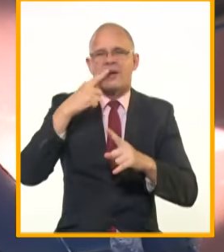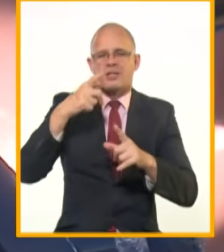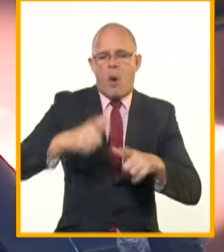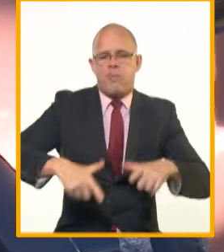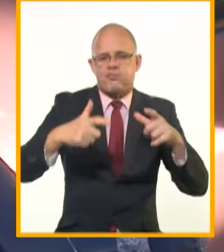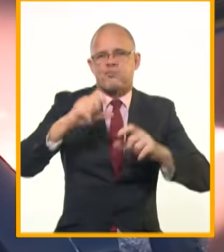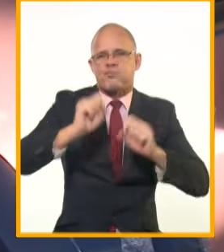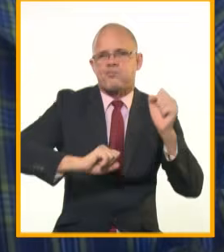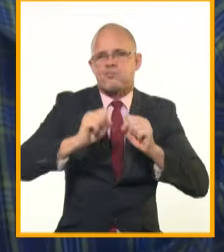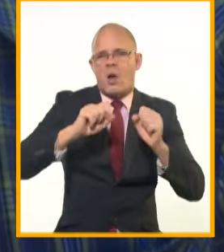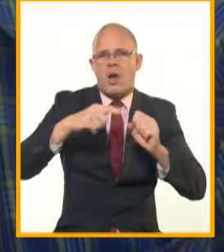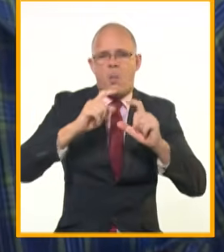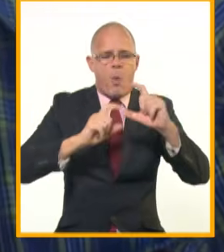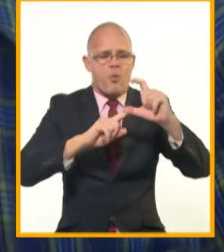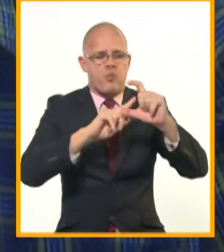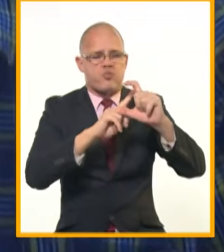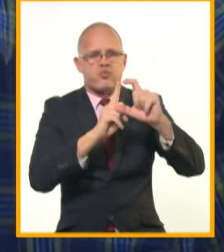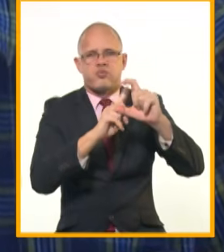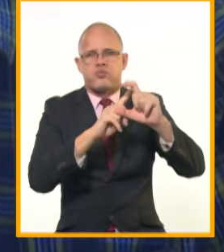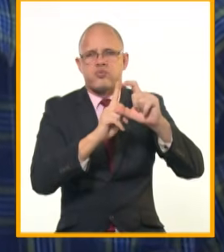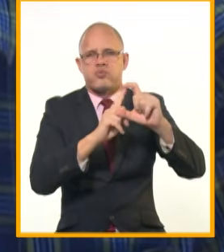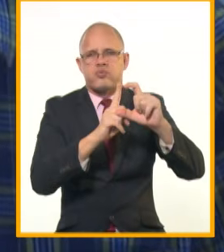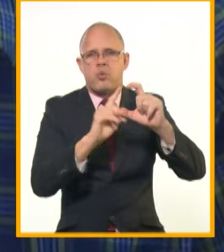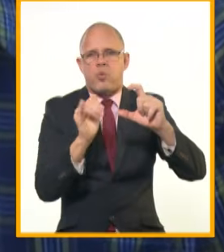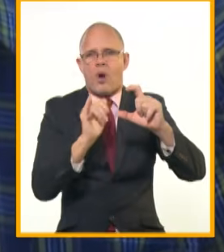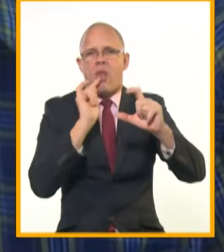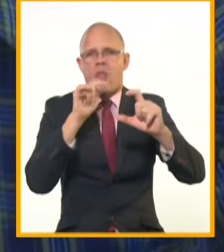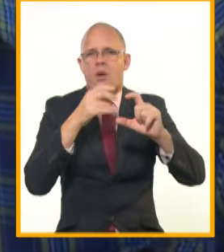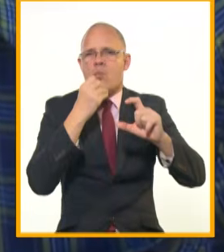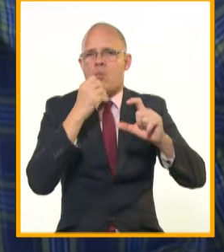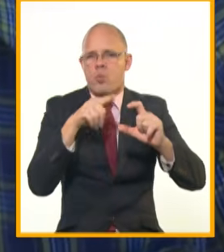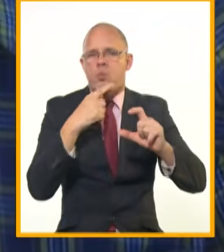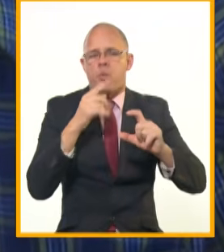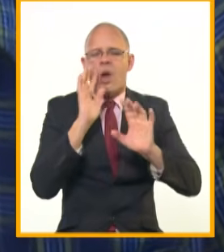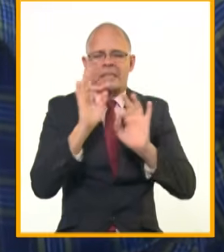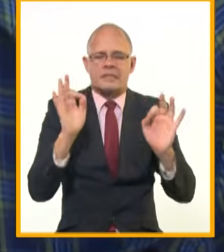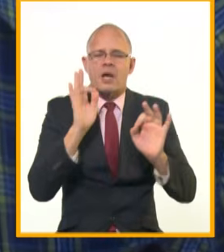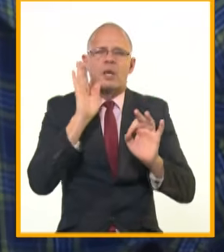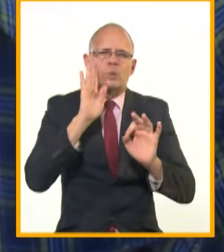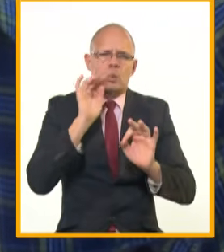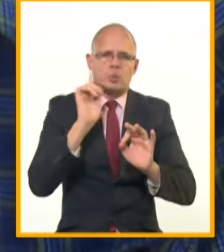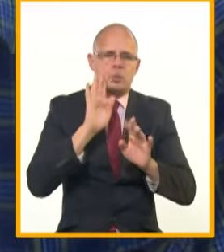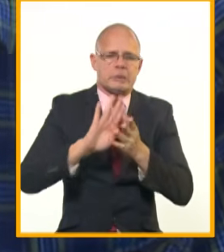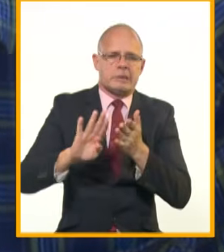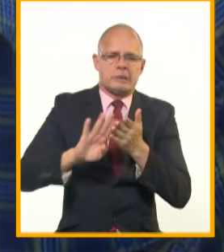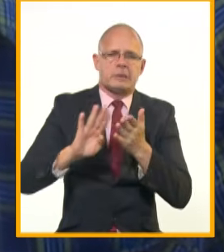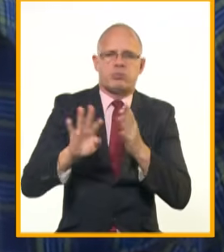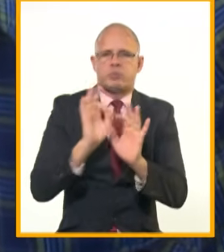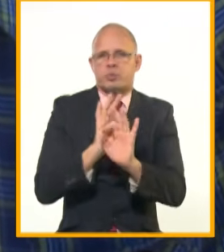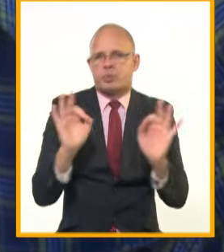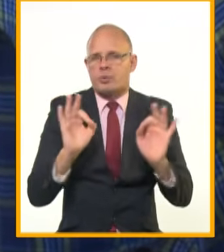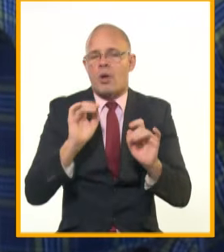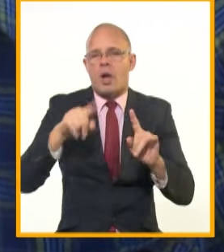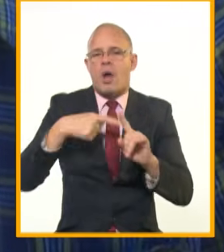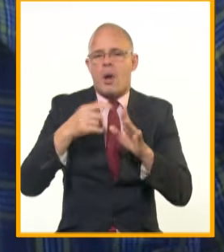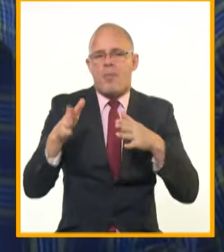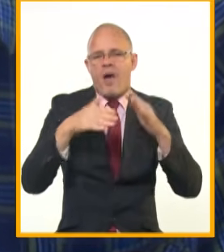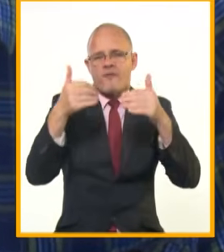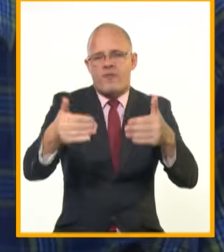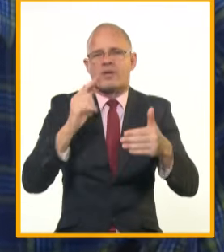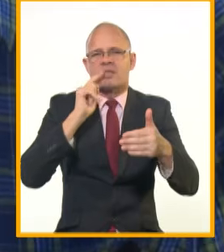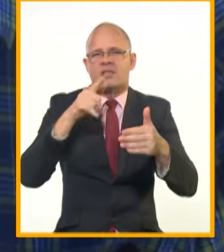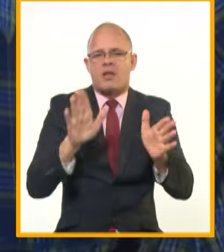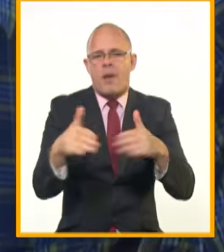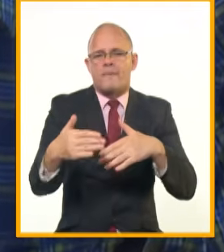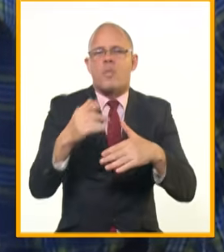que es el que garantiza la calidad del agua a la estación de bombeo, al bombeo del agua. Se rehabilitó el grupo electrógeno del campo de